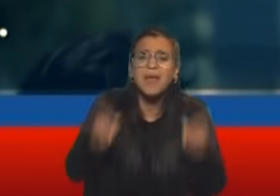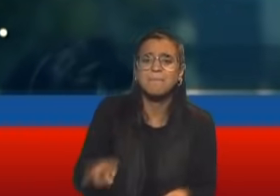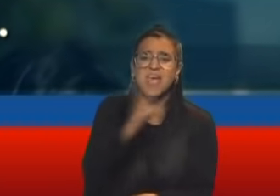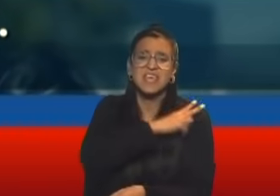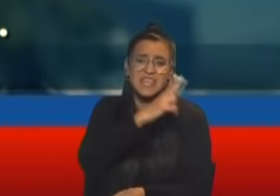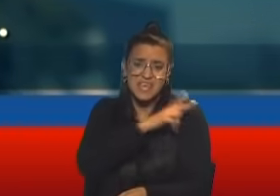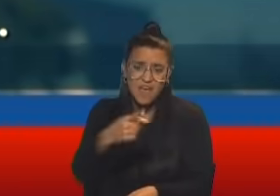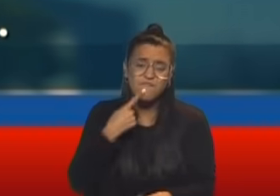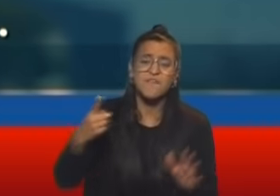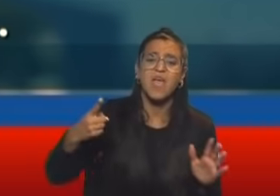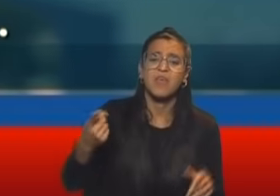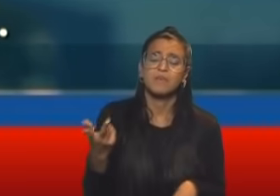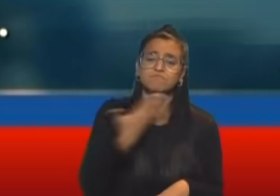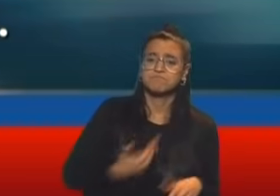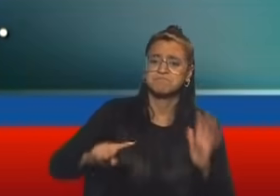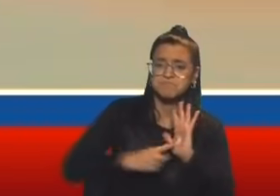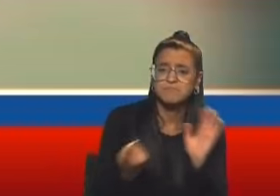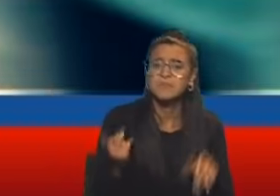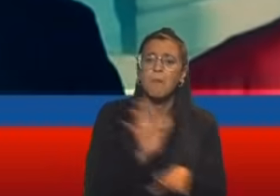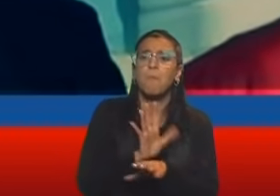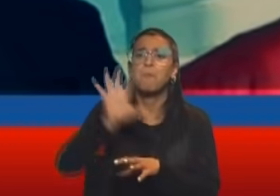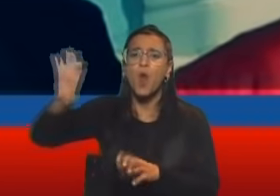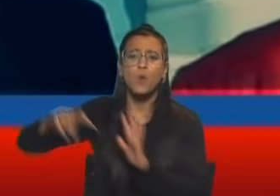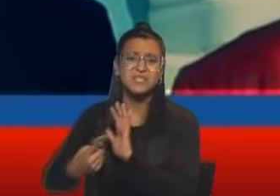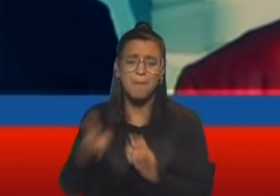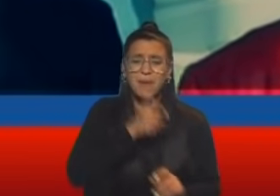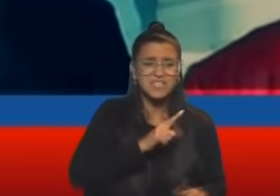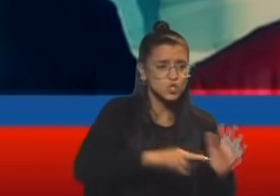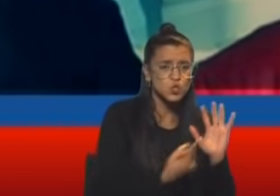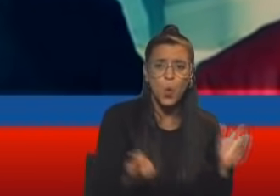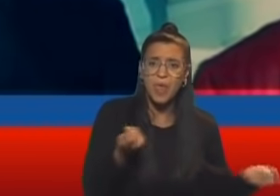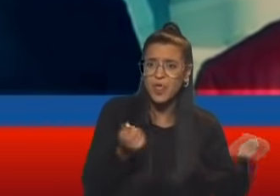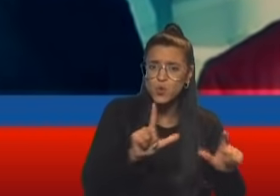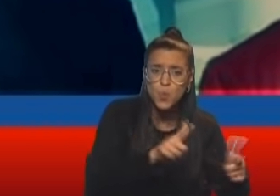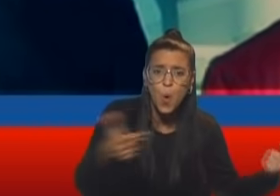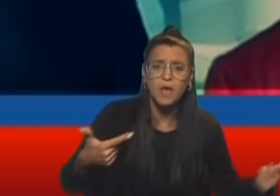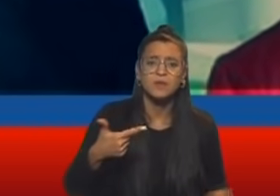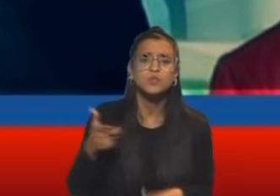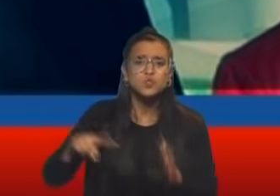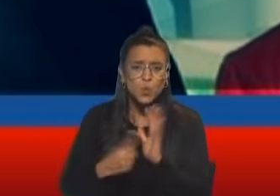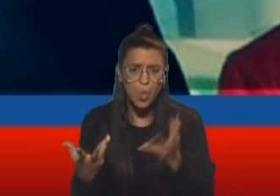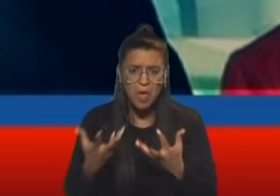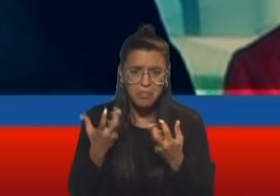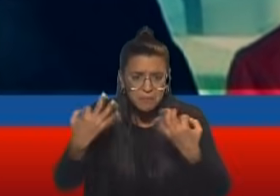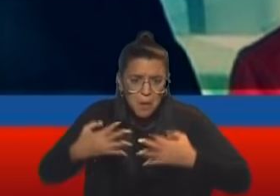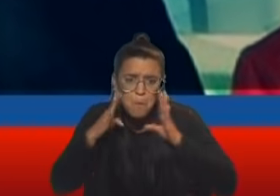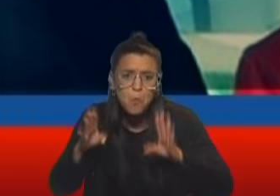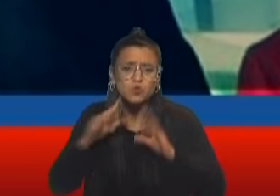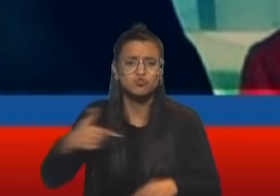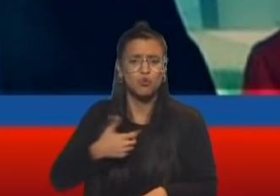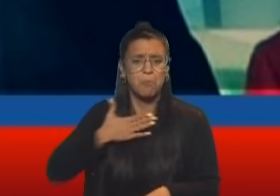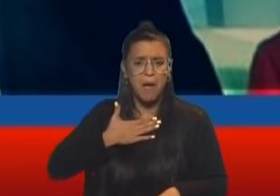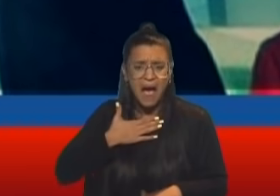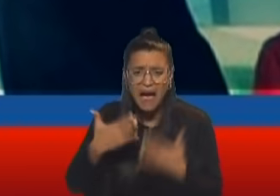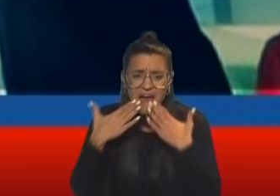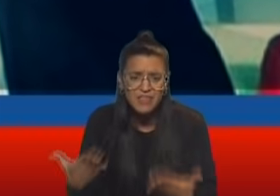haciendo campaña en la ciudad y en la provincia. Parece acéfala la ciudad. La ciudad está muy bien atendida y yo me siento muy agradecido por el